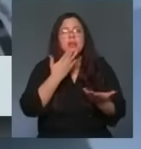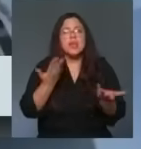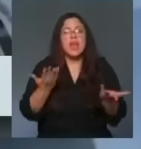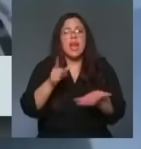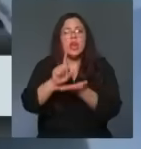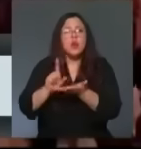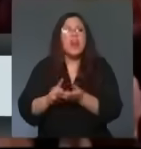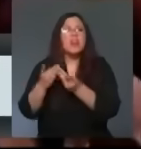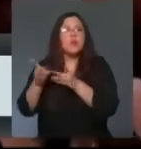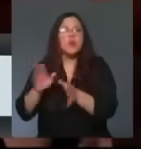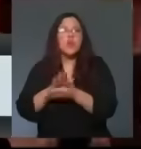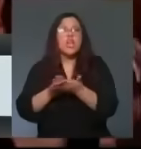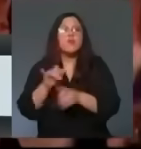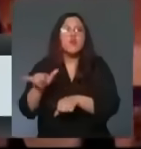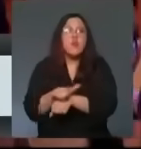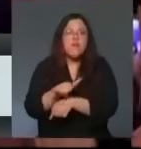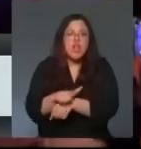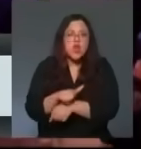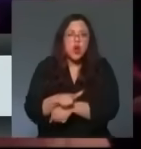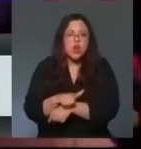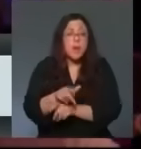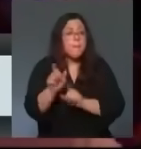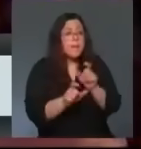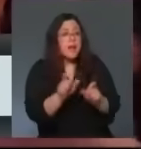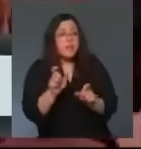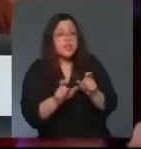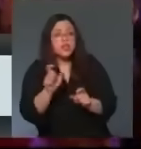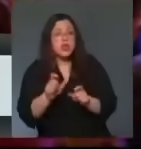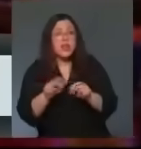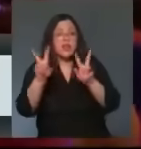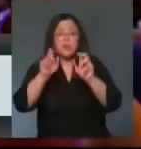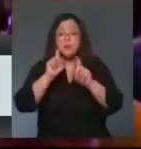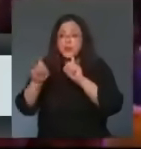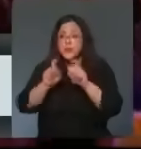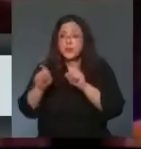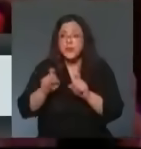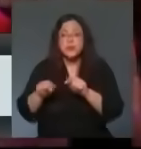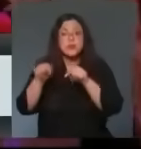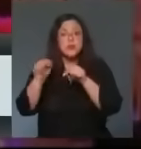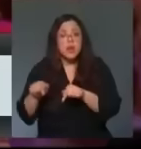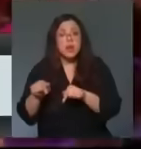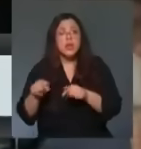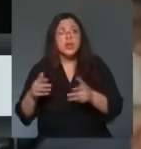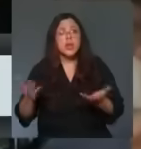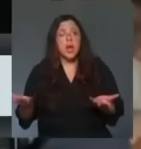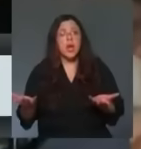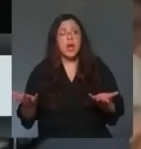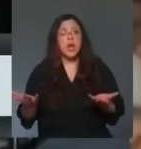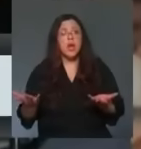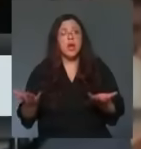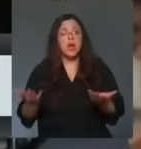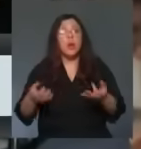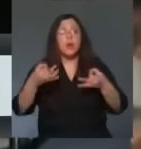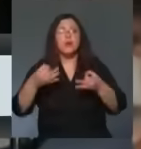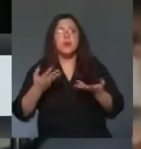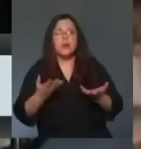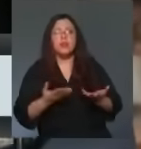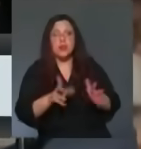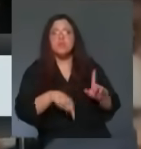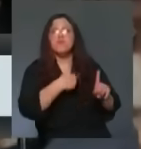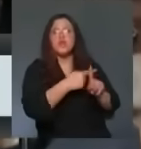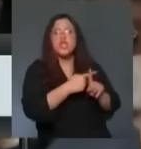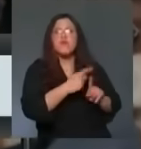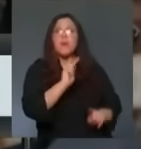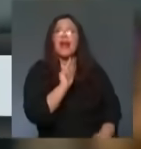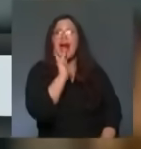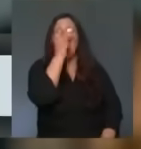como Nueva York. Para expertos, el insulto en el mitin republicano se transforma en un regalo para Kamala Harris, quien busca